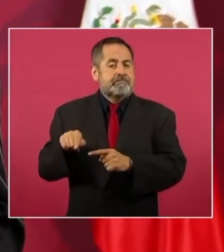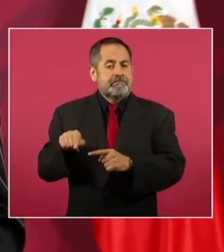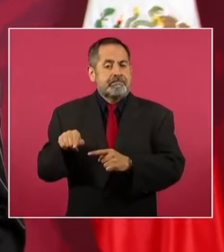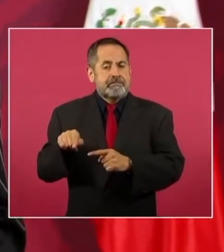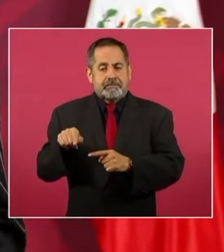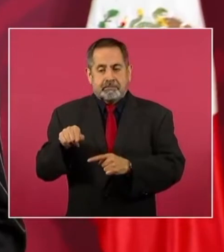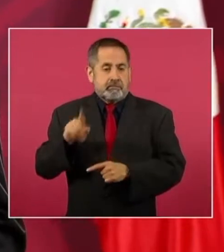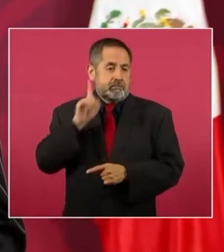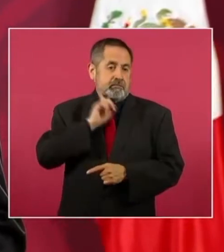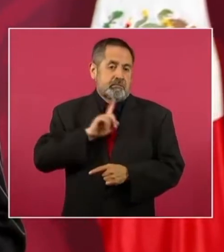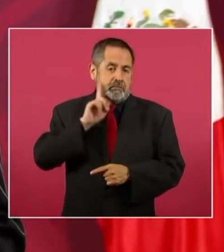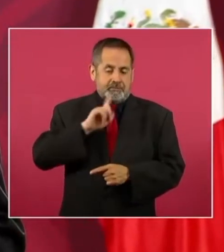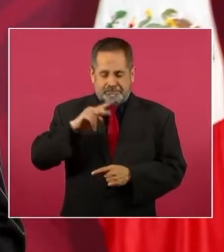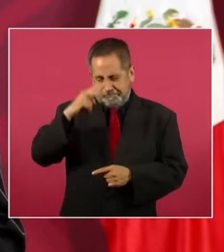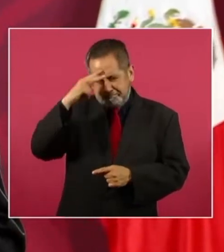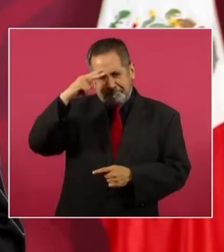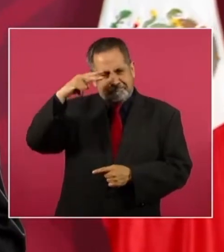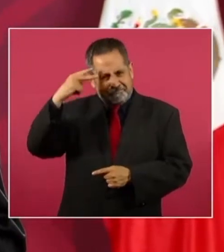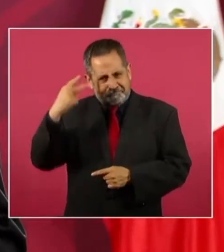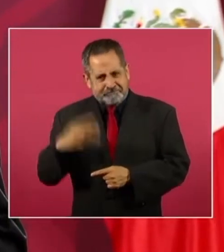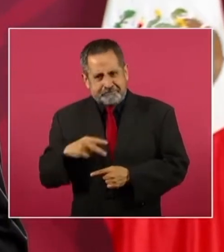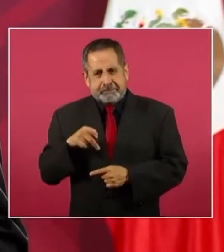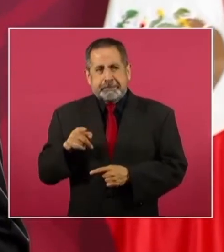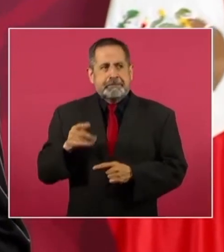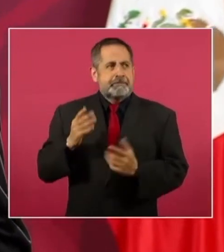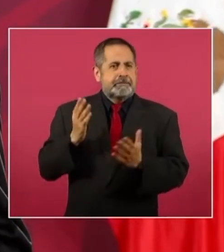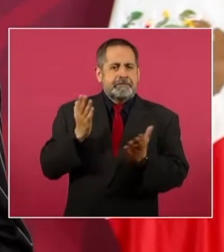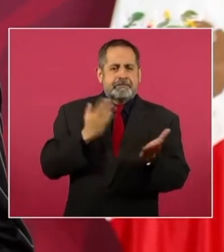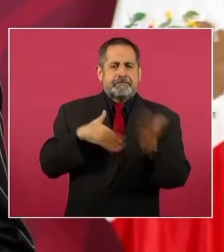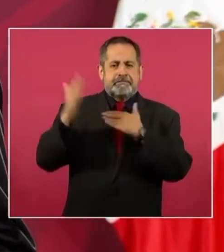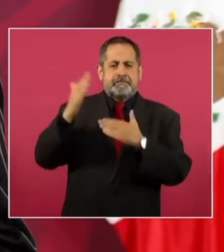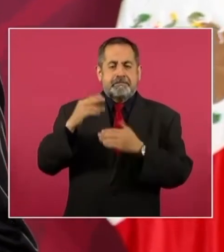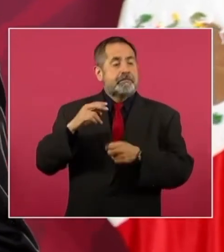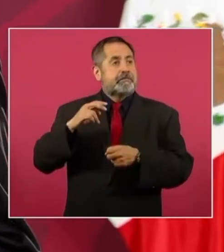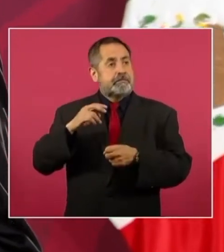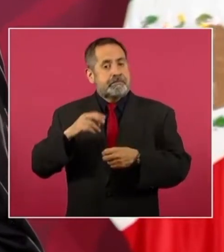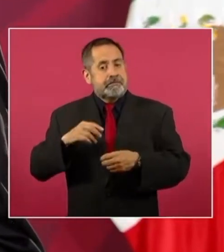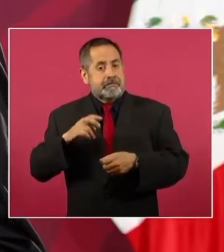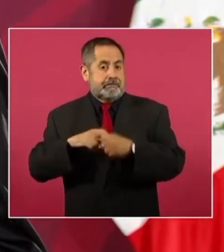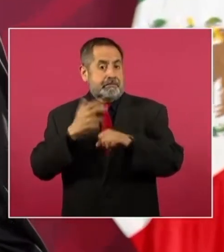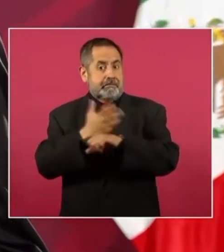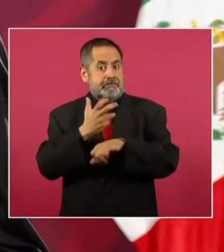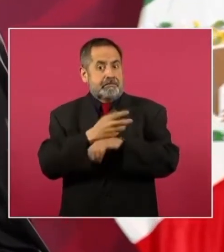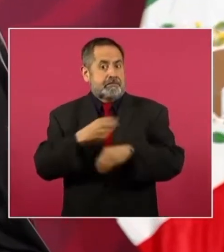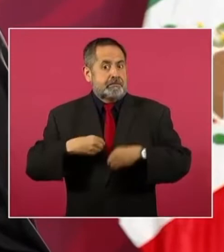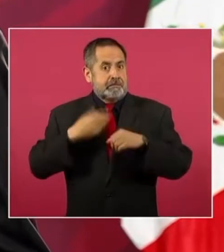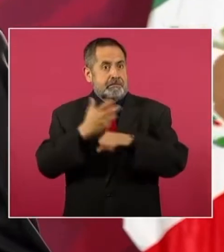una mexicana salida adelante en Estados Unidos